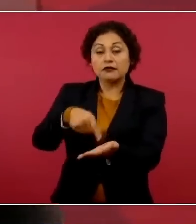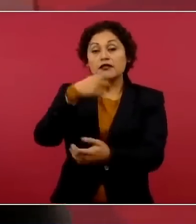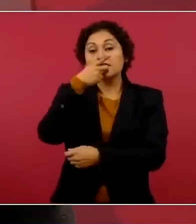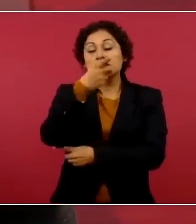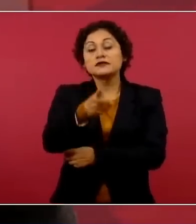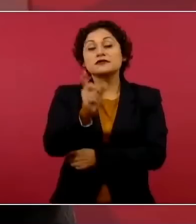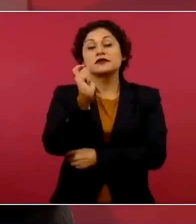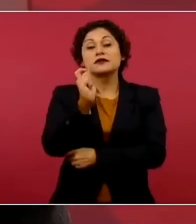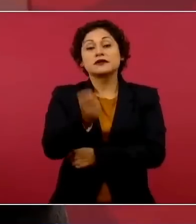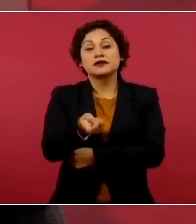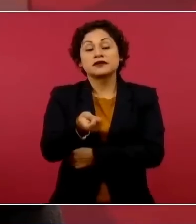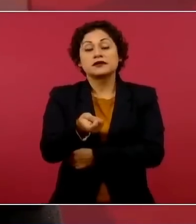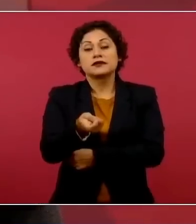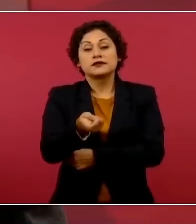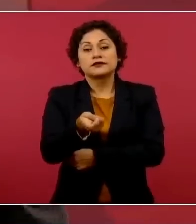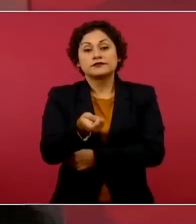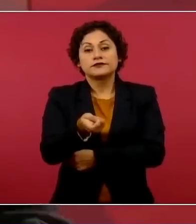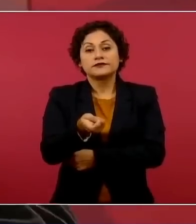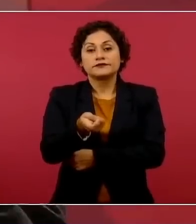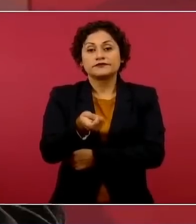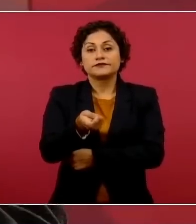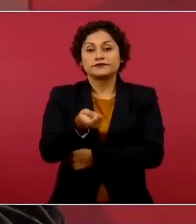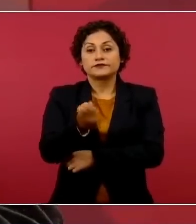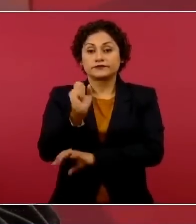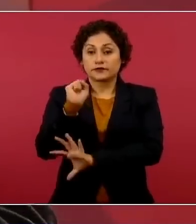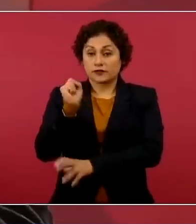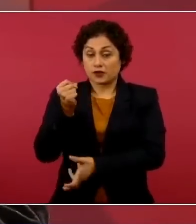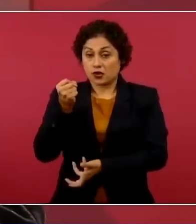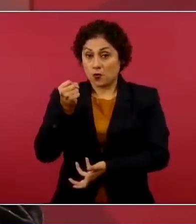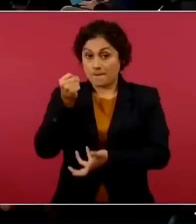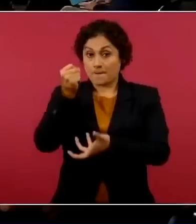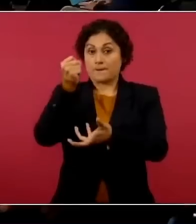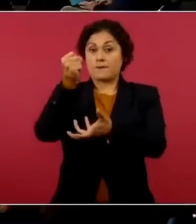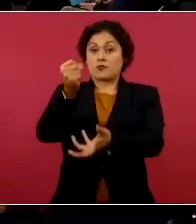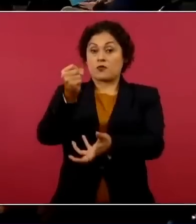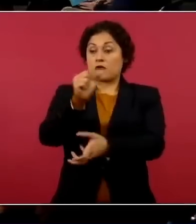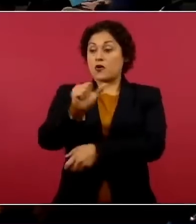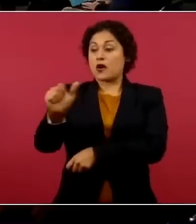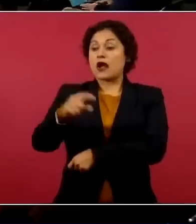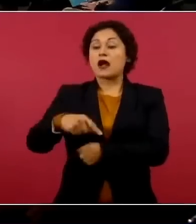reducir el presupuesto de los partidos